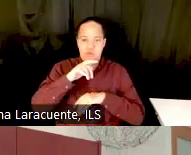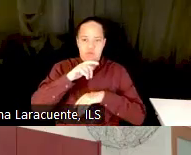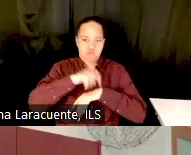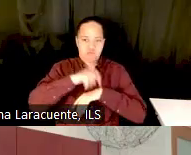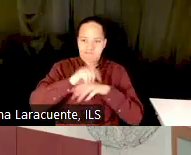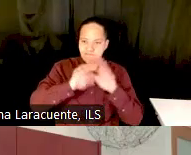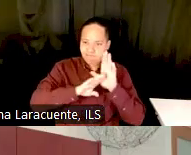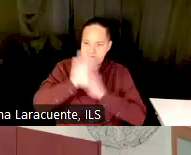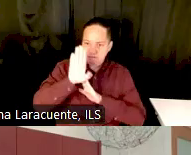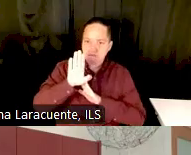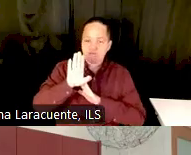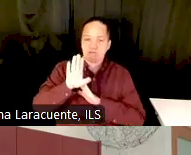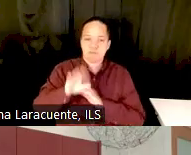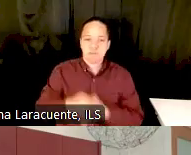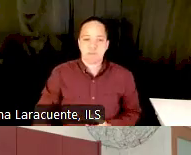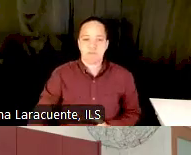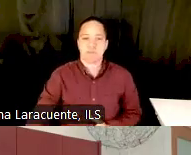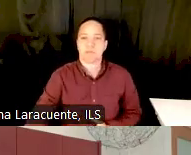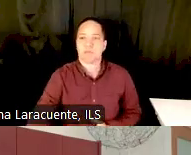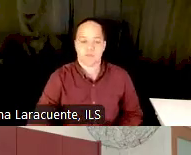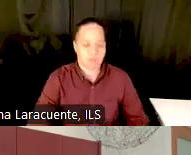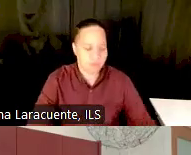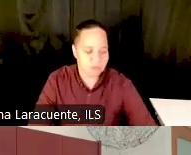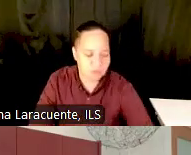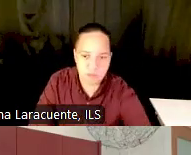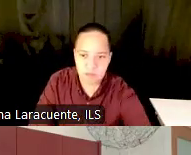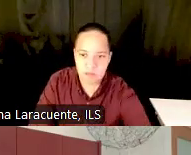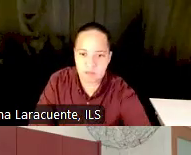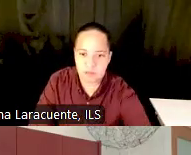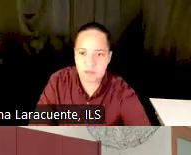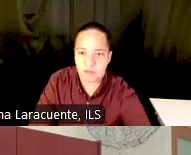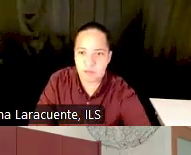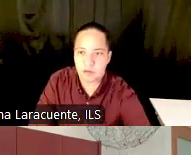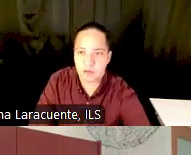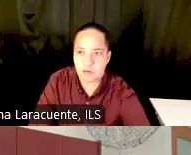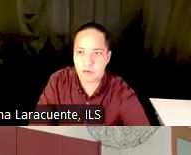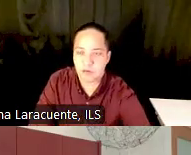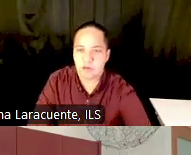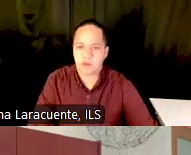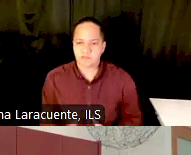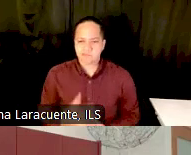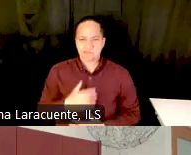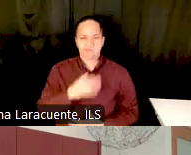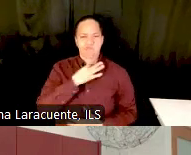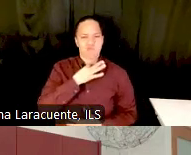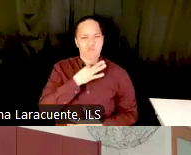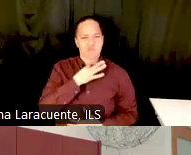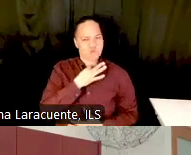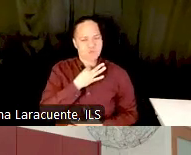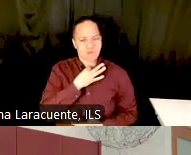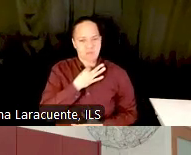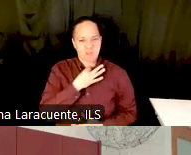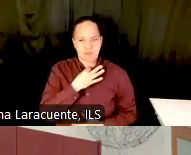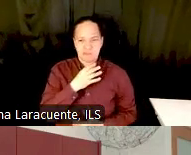desarrollo. A mí me resulta curioso cuando las personas dicen, un